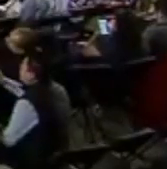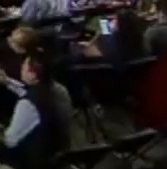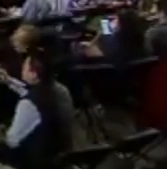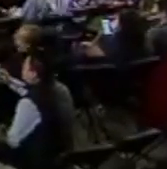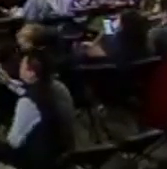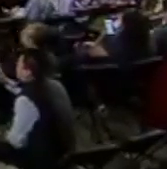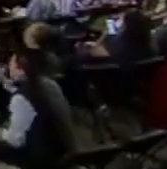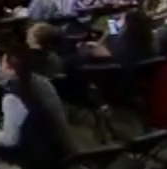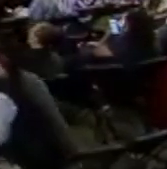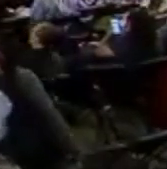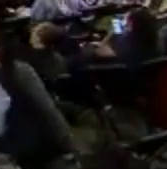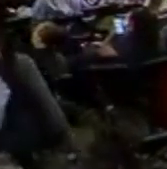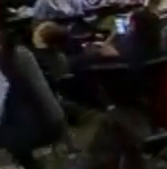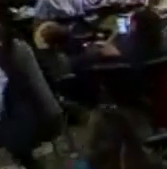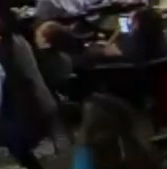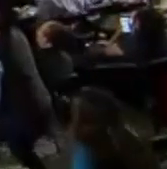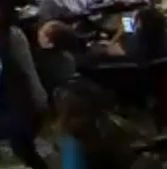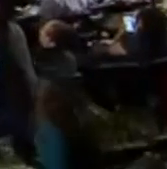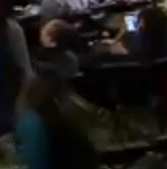a todas las